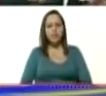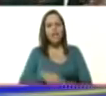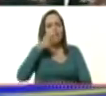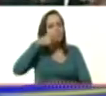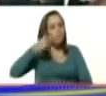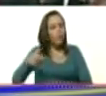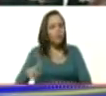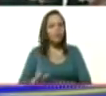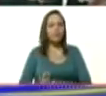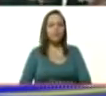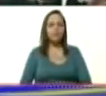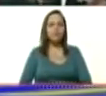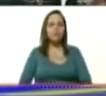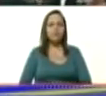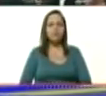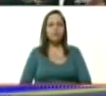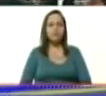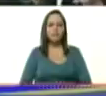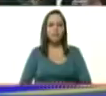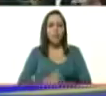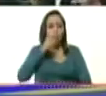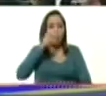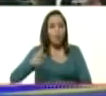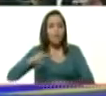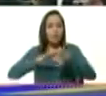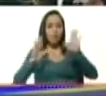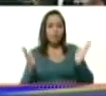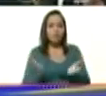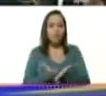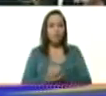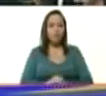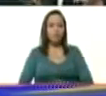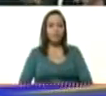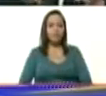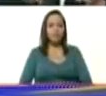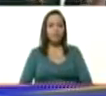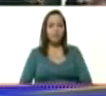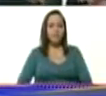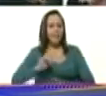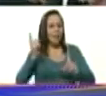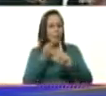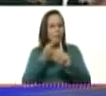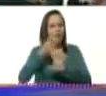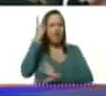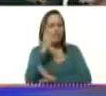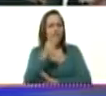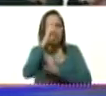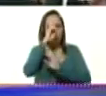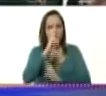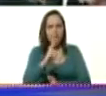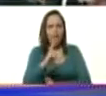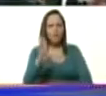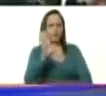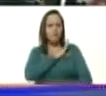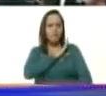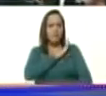pueblo. Son los pueblos del mundo. Y el primero que debe hacer respetar este